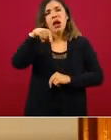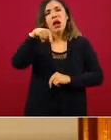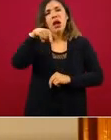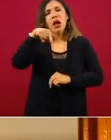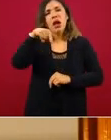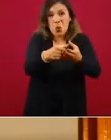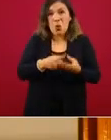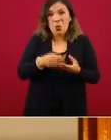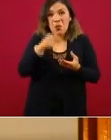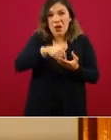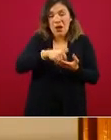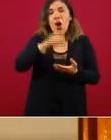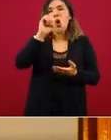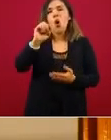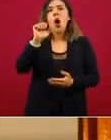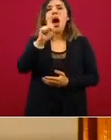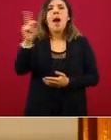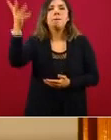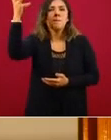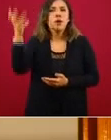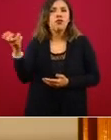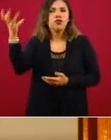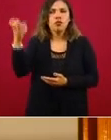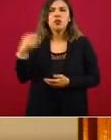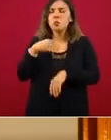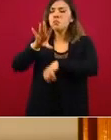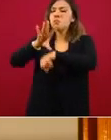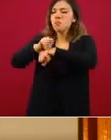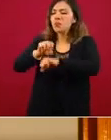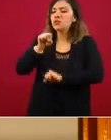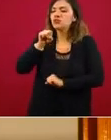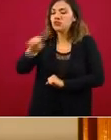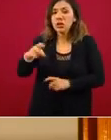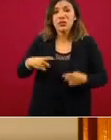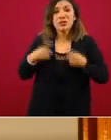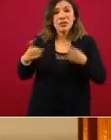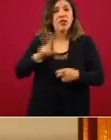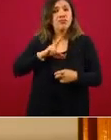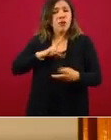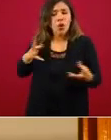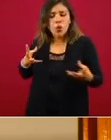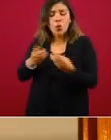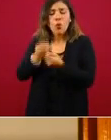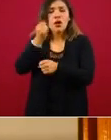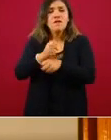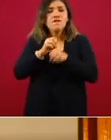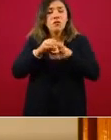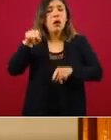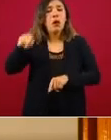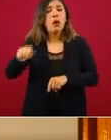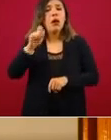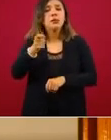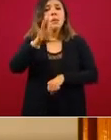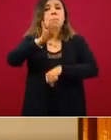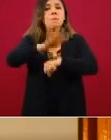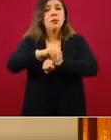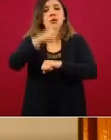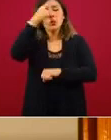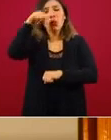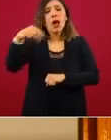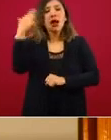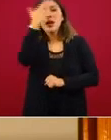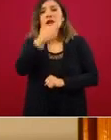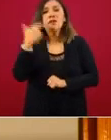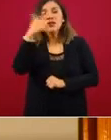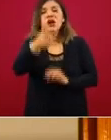compramos o la aplicación a la que le estamos otorgando todos nuestros datos, le estamos otorgando también el permiso de revisar